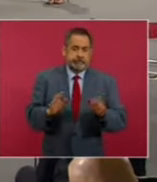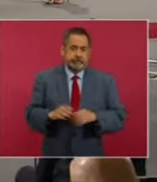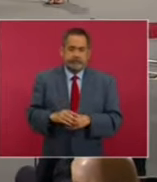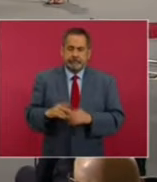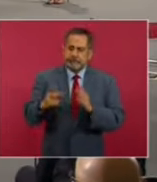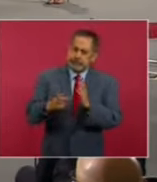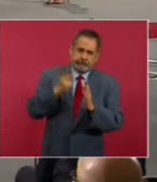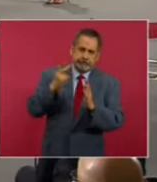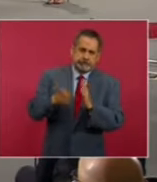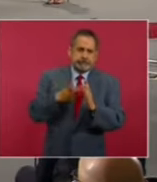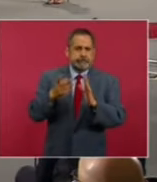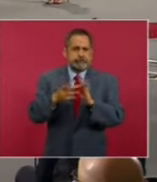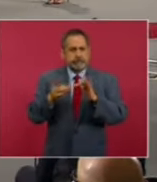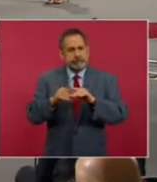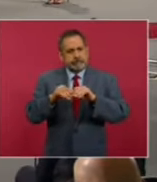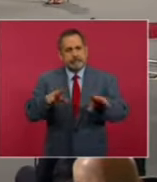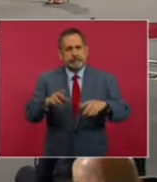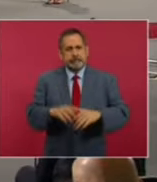me repito.